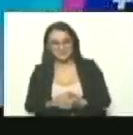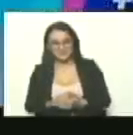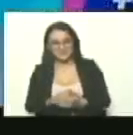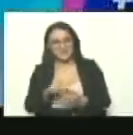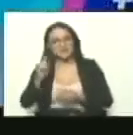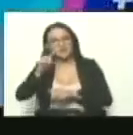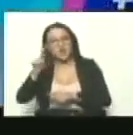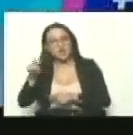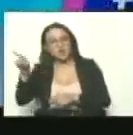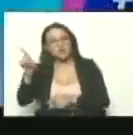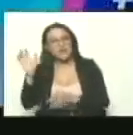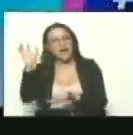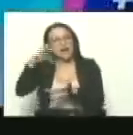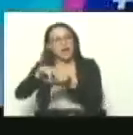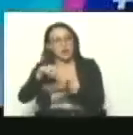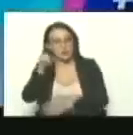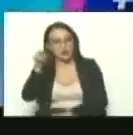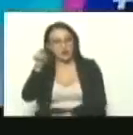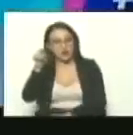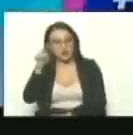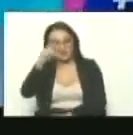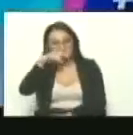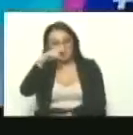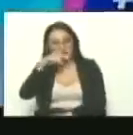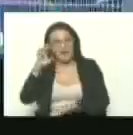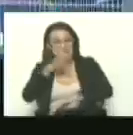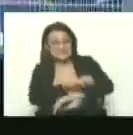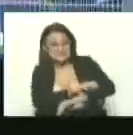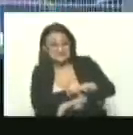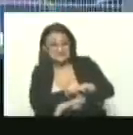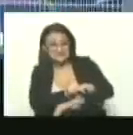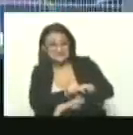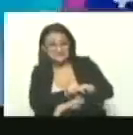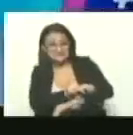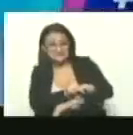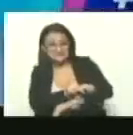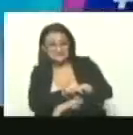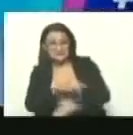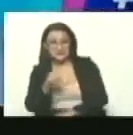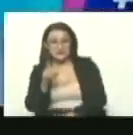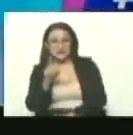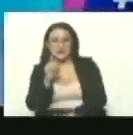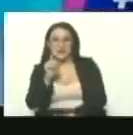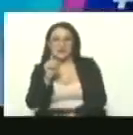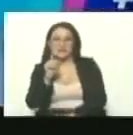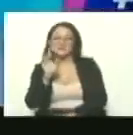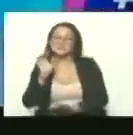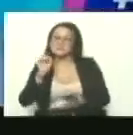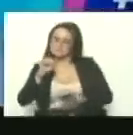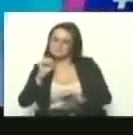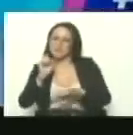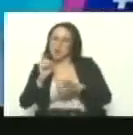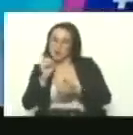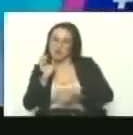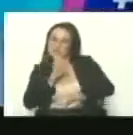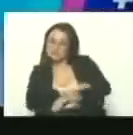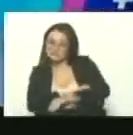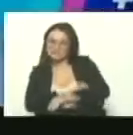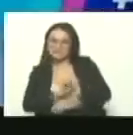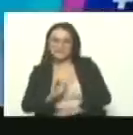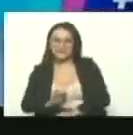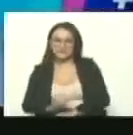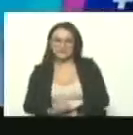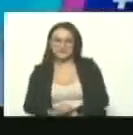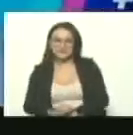Queda en Turmero, estado de Aragua. ¿Muerden? Ellas son especies silvestres, sí, por supuesto. Sí. Si meto el dedo me